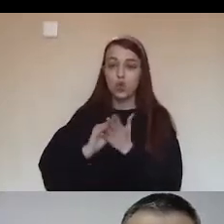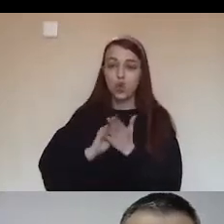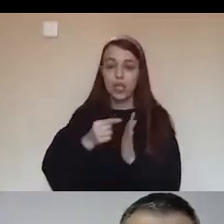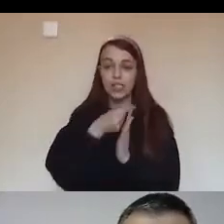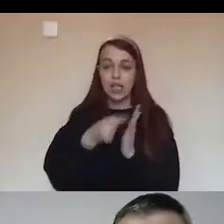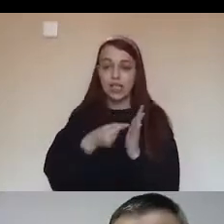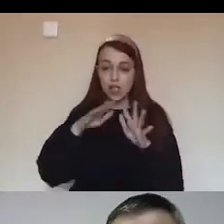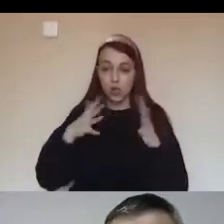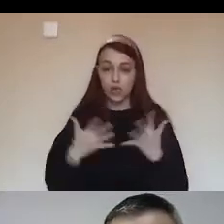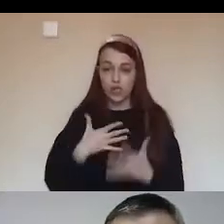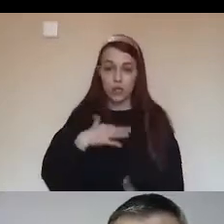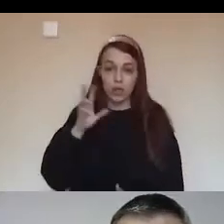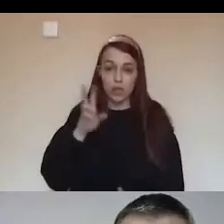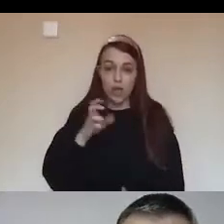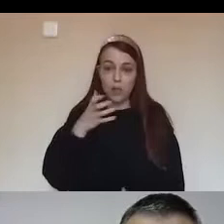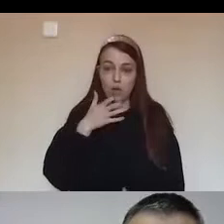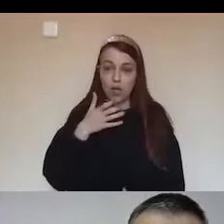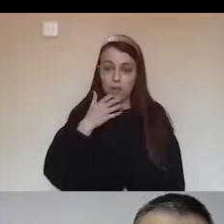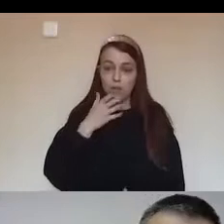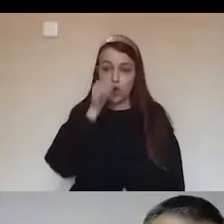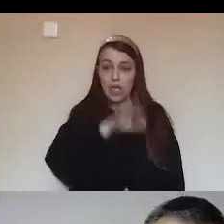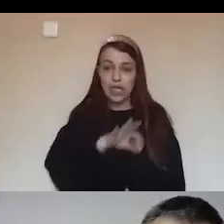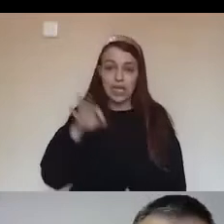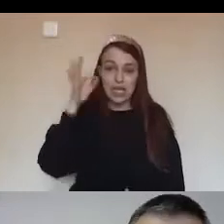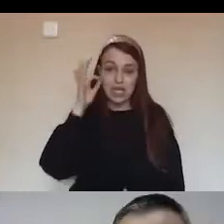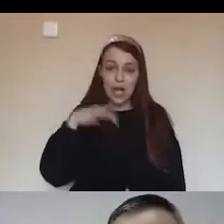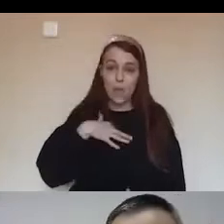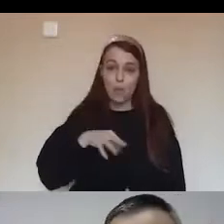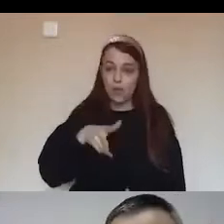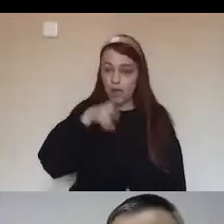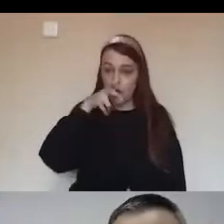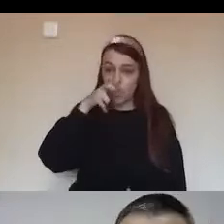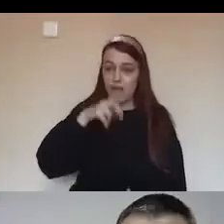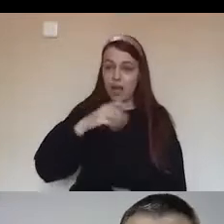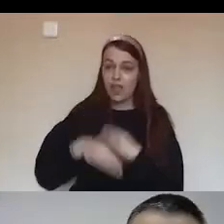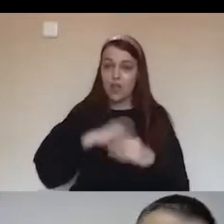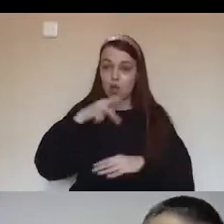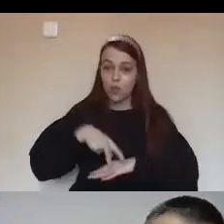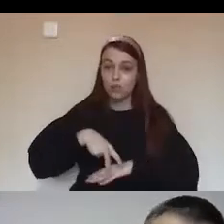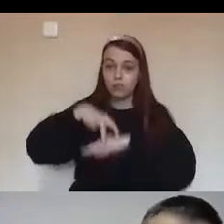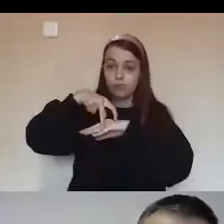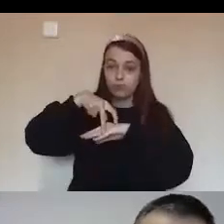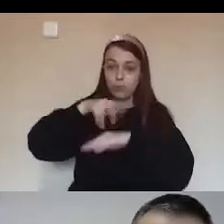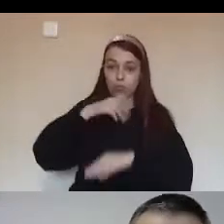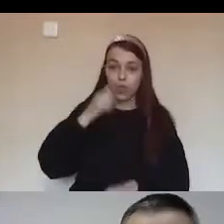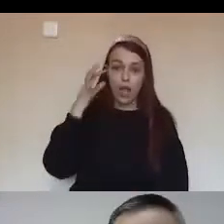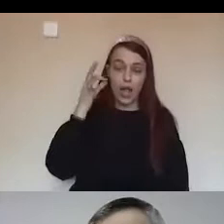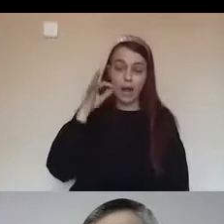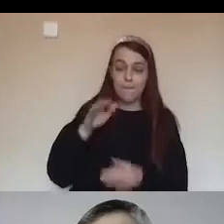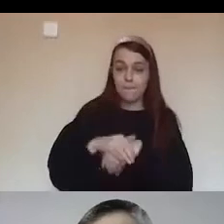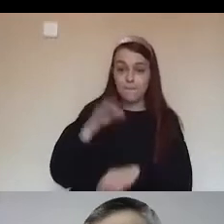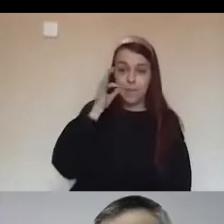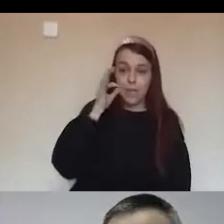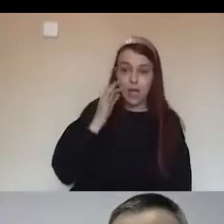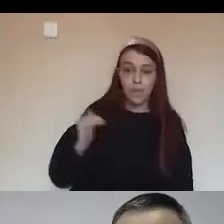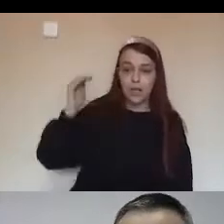muy sencillas, como un alzador para que una niña pueda oler aromas en una exposición temporal como sus amigas que son más altas que ella, o a la